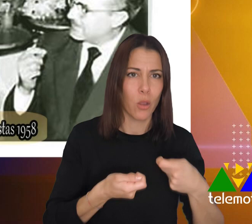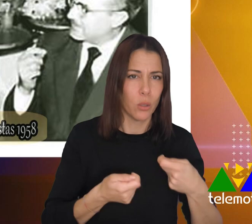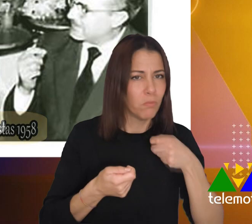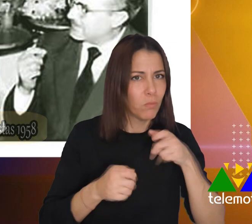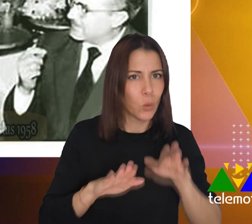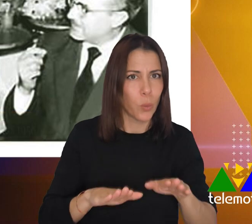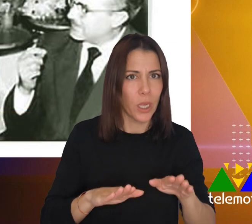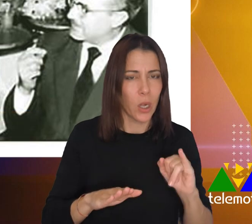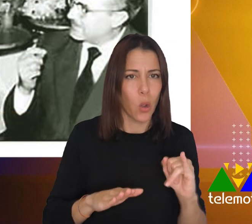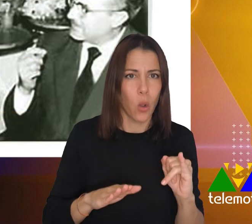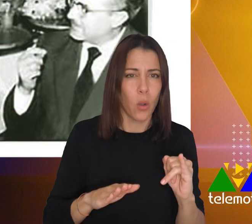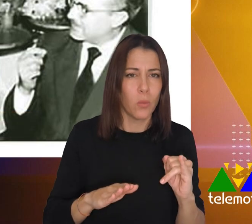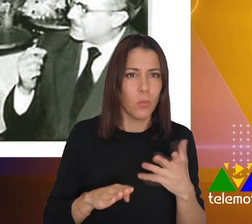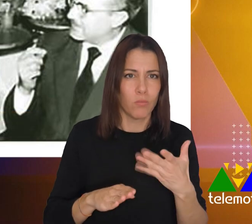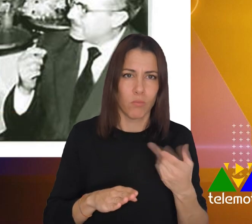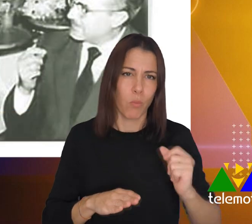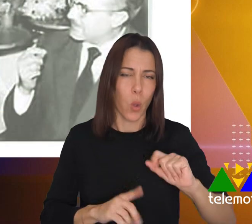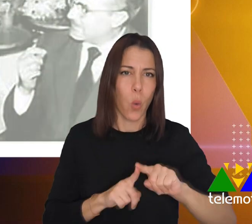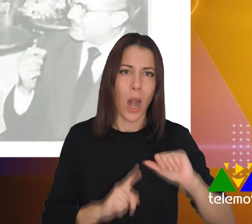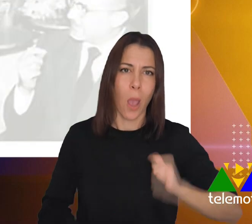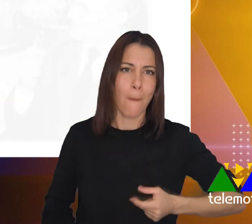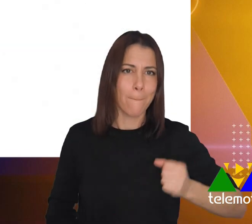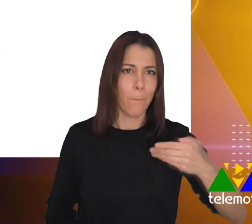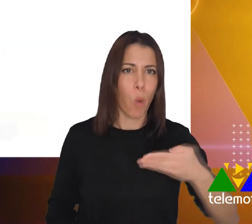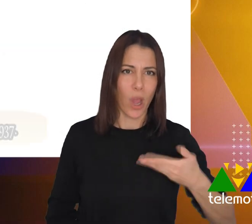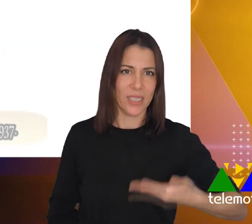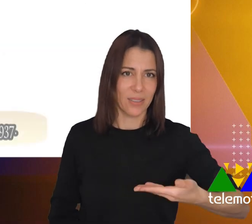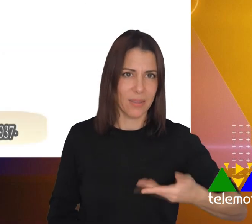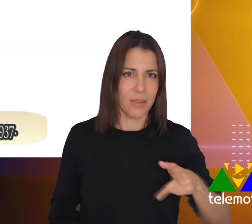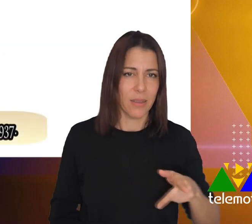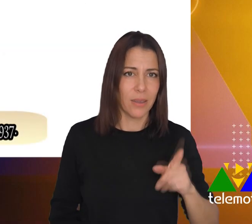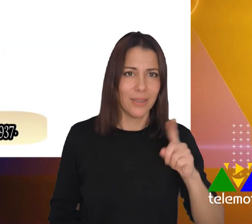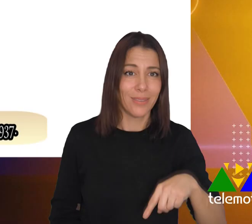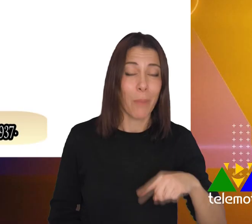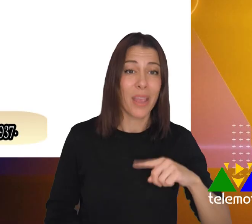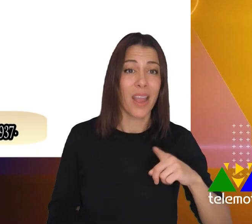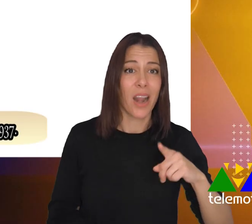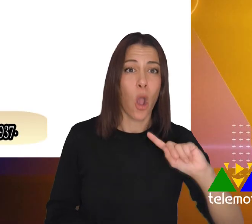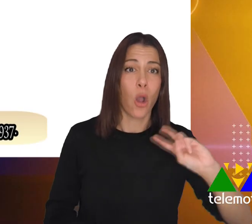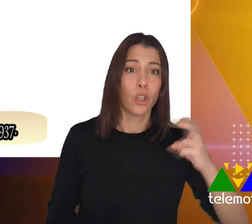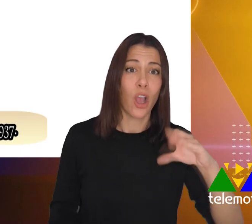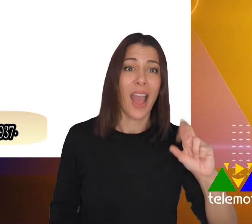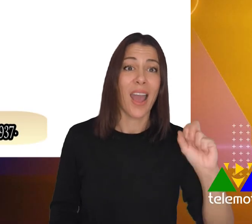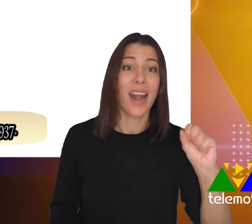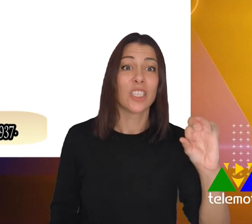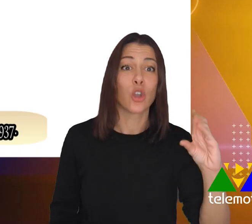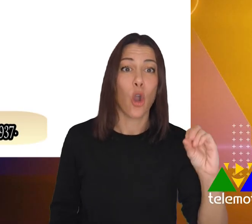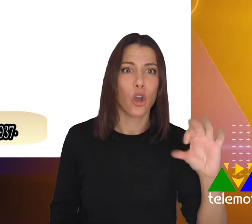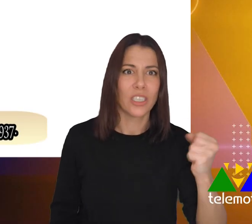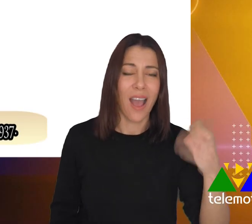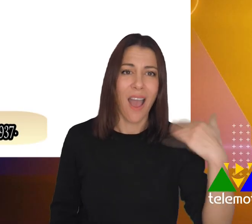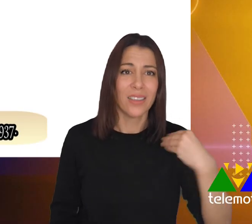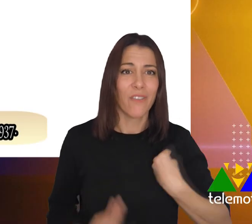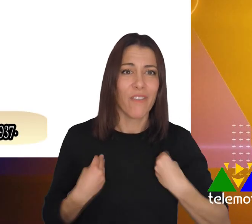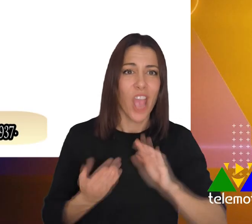formaron parte de la burguesía motrileña, la familia González Carrascosa, provenientes del Obre, y que se